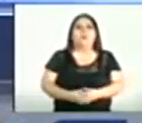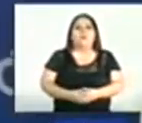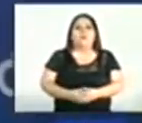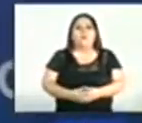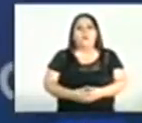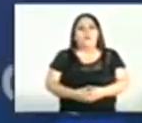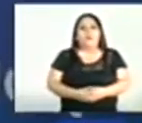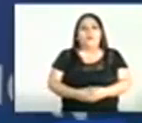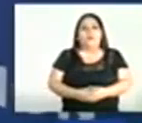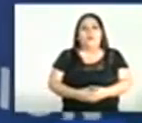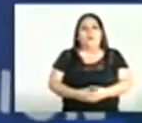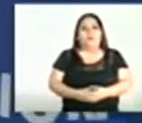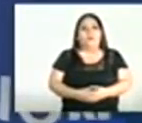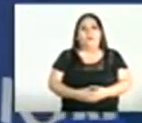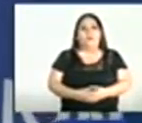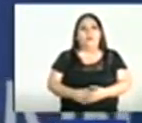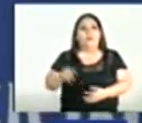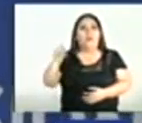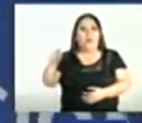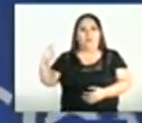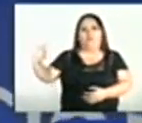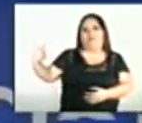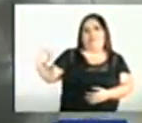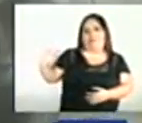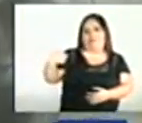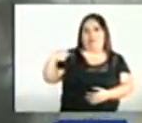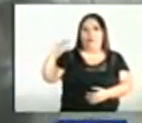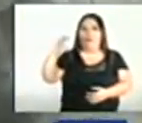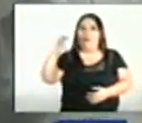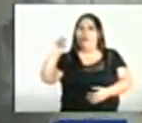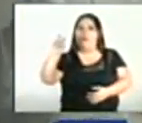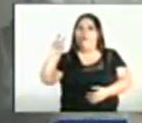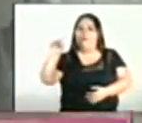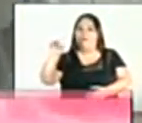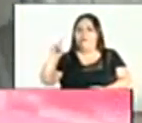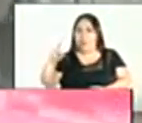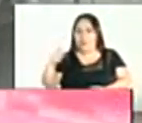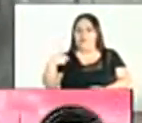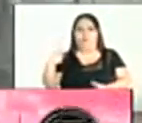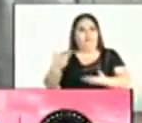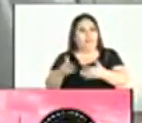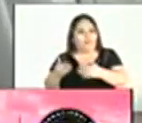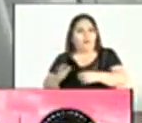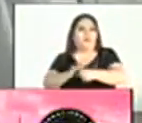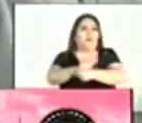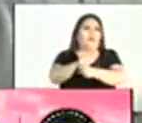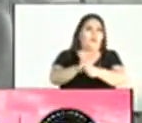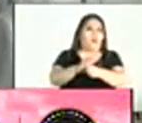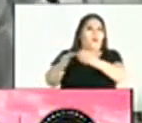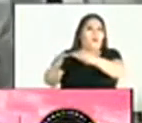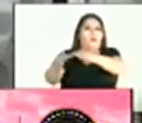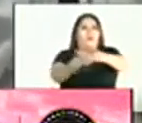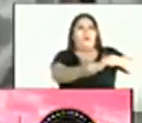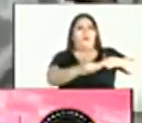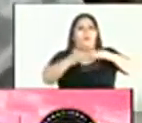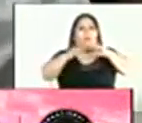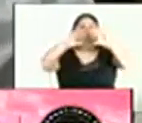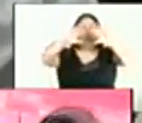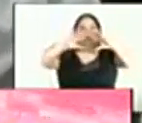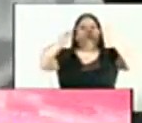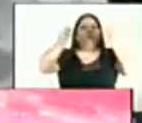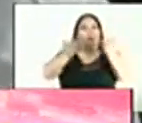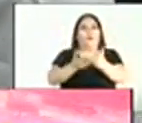finalización el mecanismo covax utilizado Para repartir vacunas contra la covid-19 de forma equitativa a nivel mundial